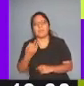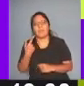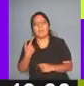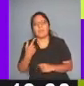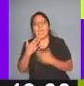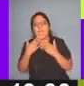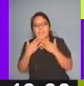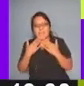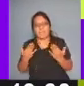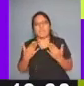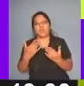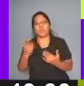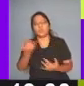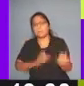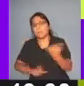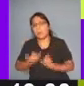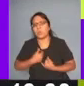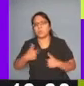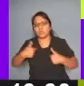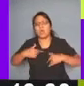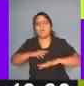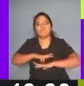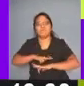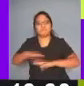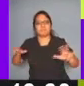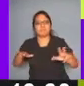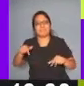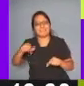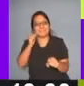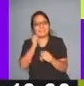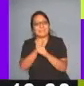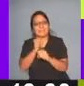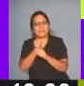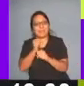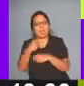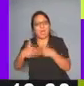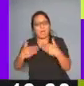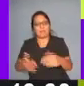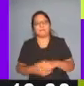a través de ustedes el trabajo que estamos llevando a cabo.